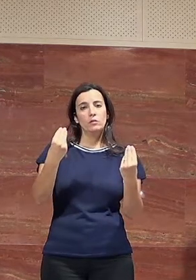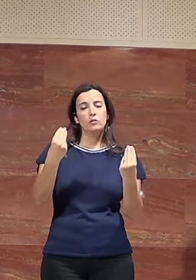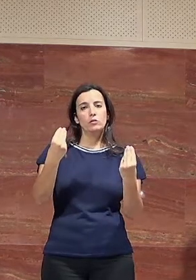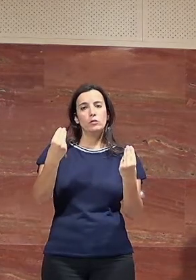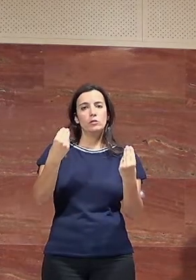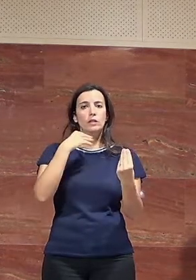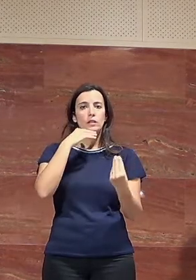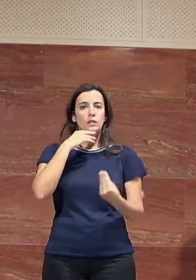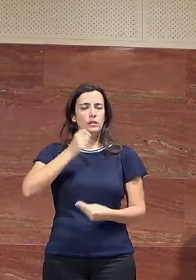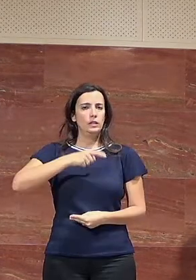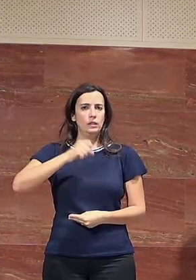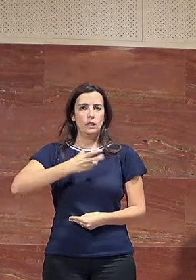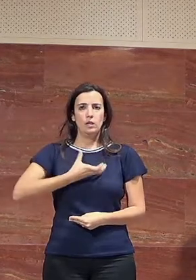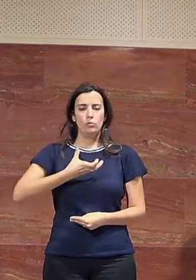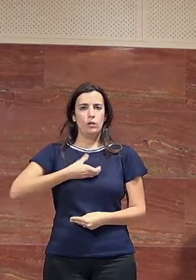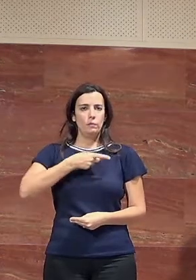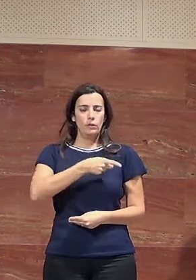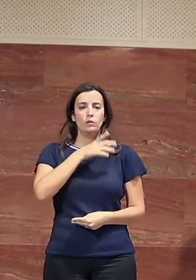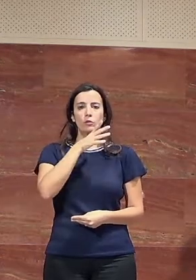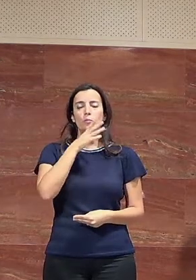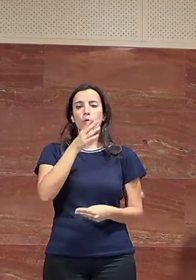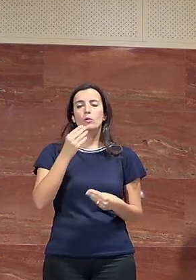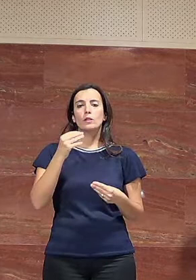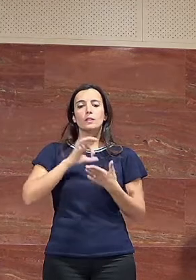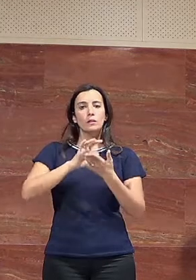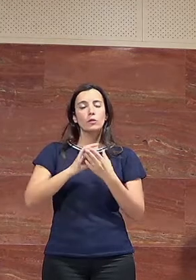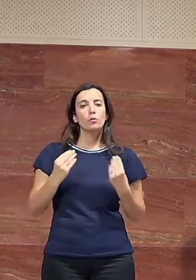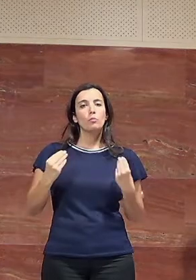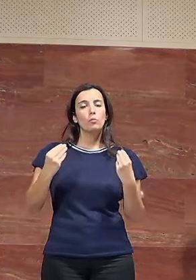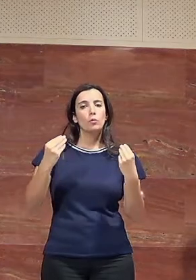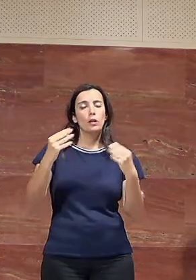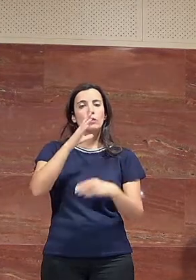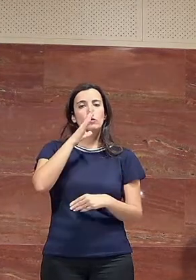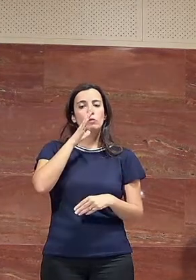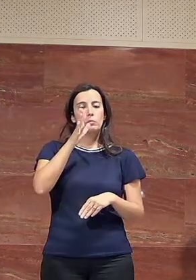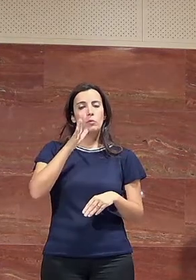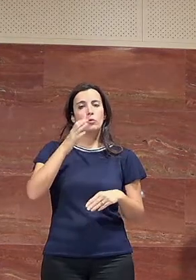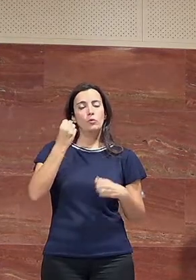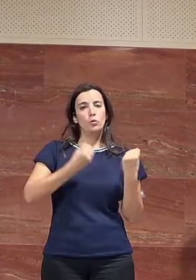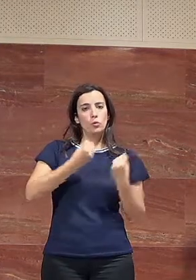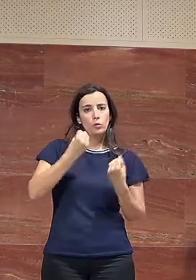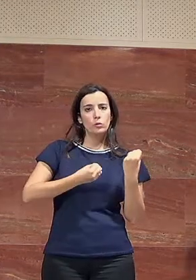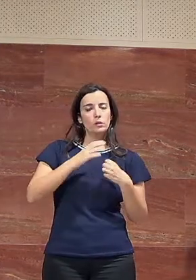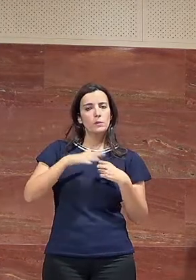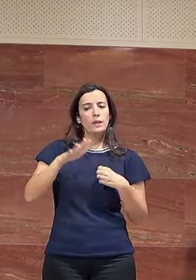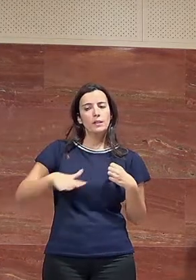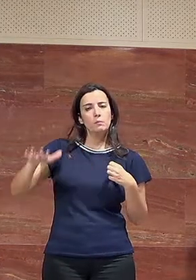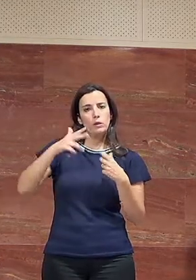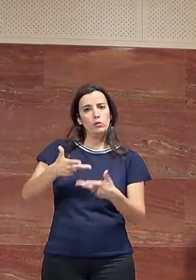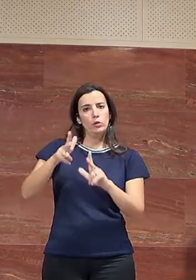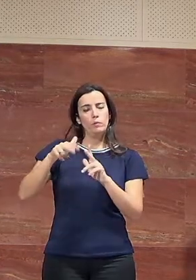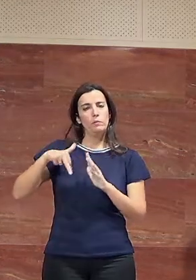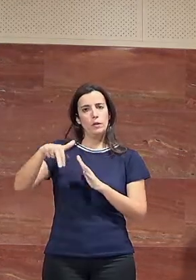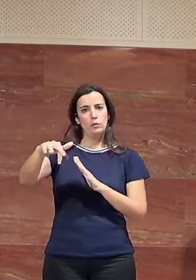al ayuntamiento, porque ya sabéis que el volardo se pone esencialmente para evitar que los coches invadan el espacio de los peatones. Entonces,